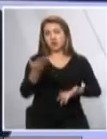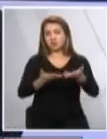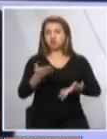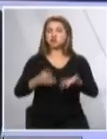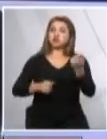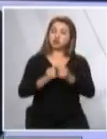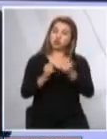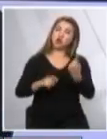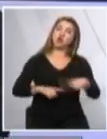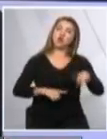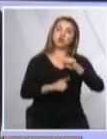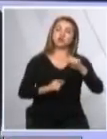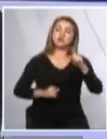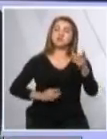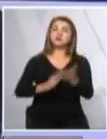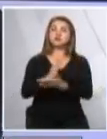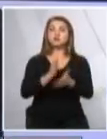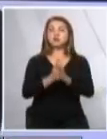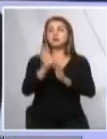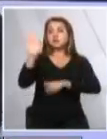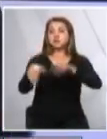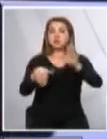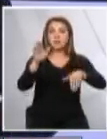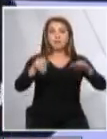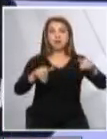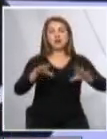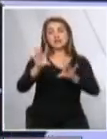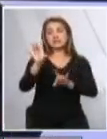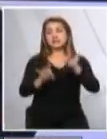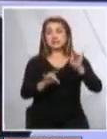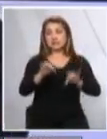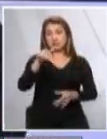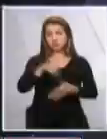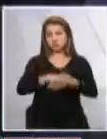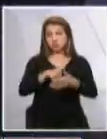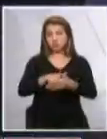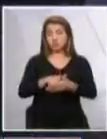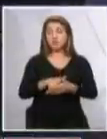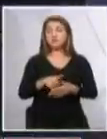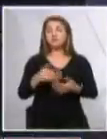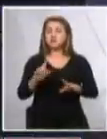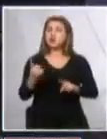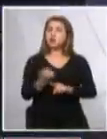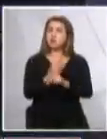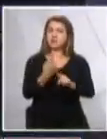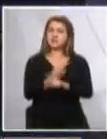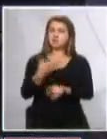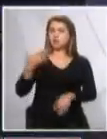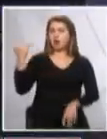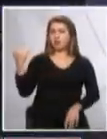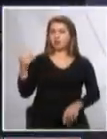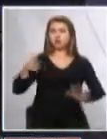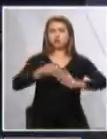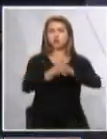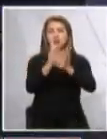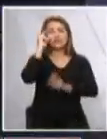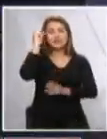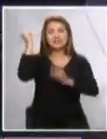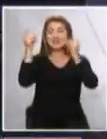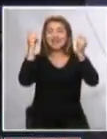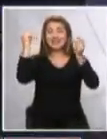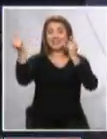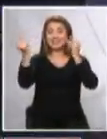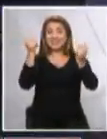rito iniciático que significa convocar a nuevas elecciones. Ahí aparece, y para hacerla muy corta, y lo hemos conversado antes, toda la creatividad, digamos,